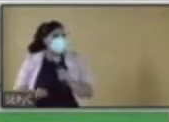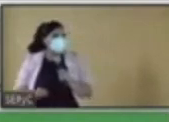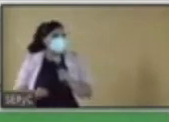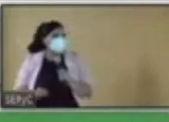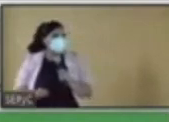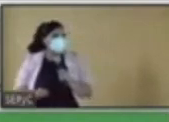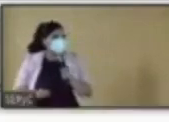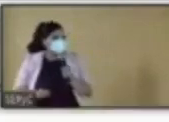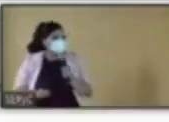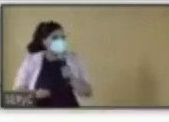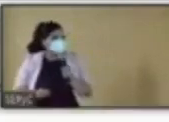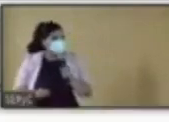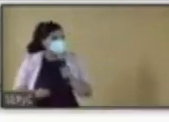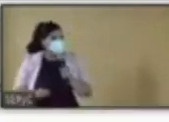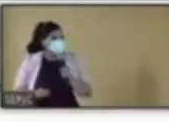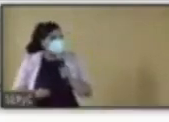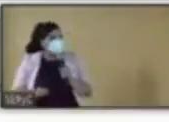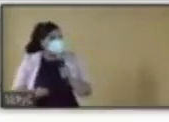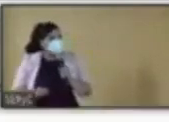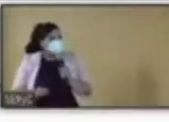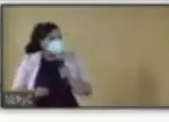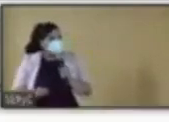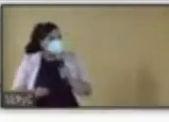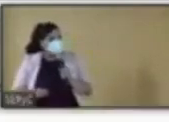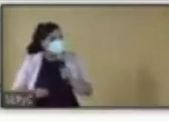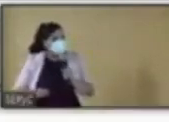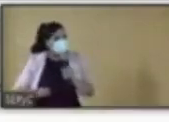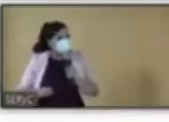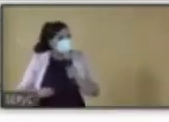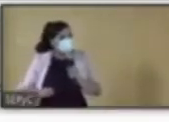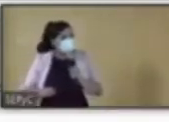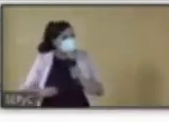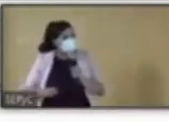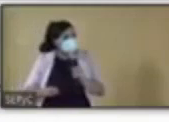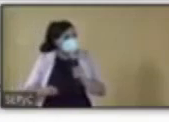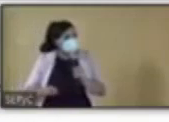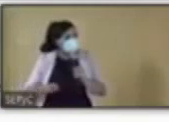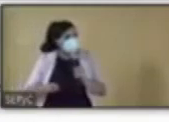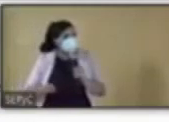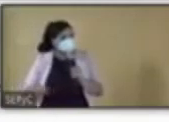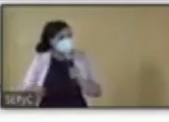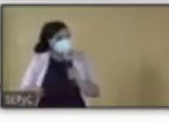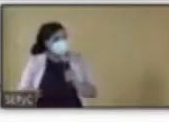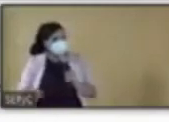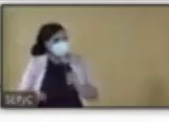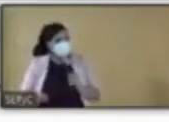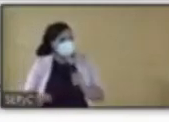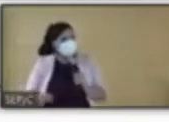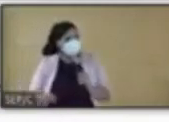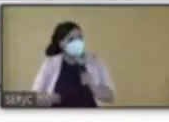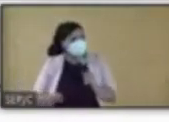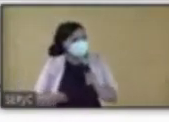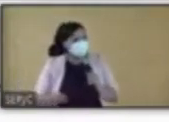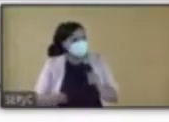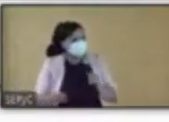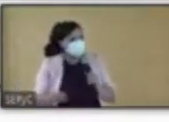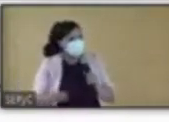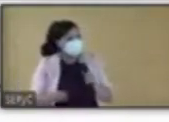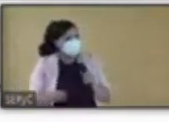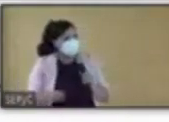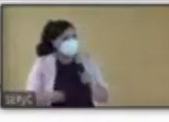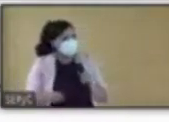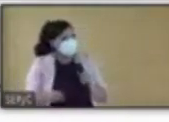Si no estoy en ninguno de estos supuestos, ahorita ya no nos da la oportunidad porque tenemos información registrada, pero vayamos a eliminarla,